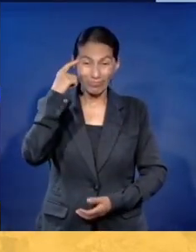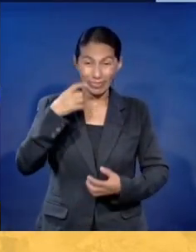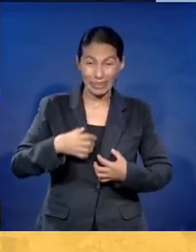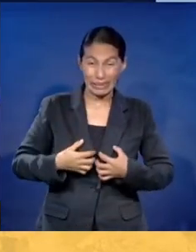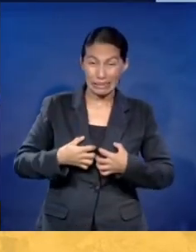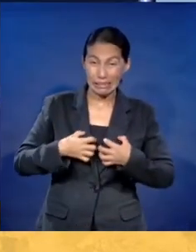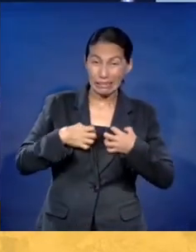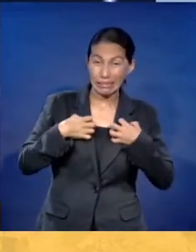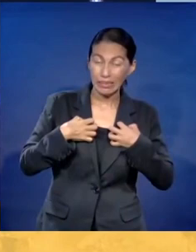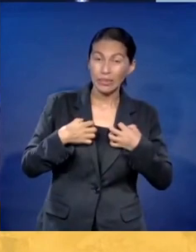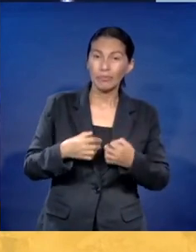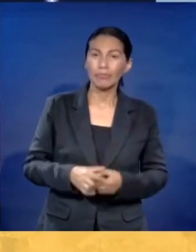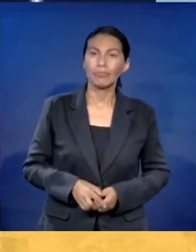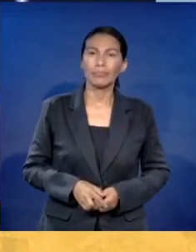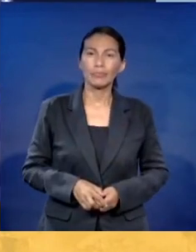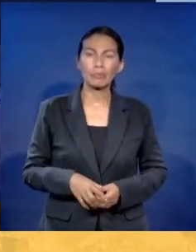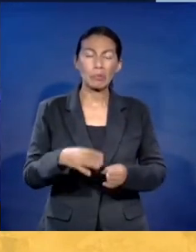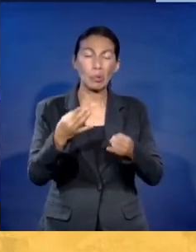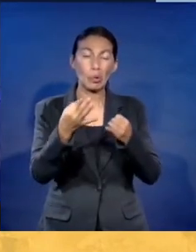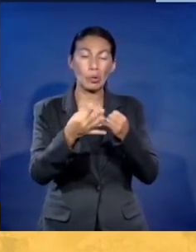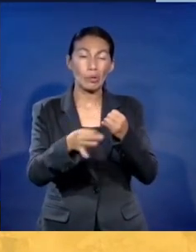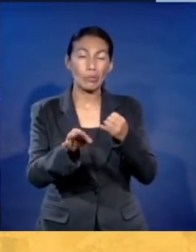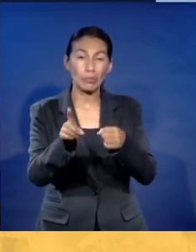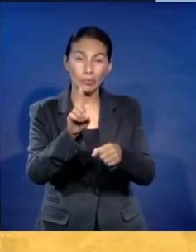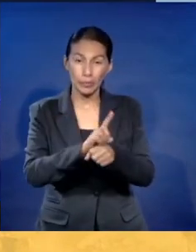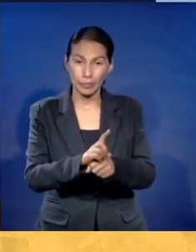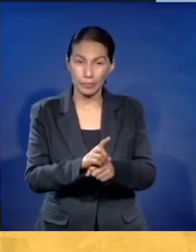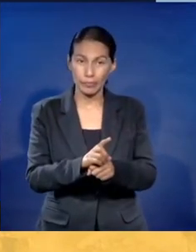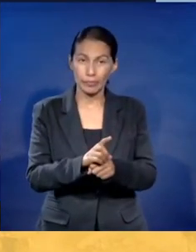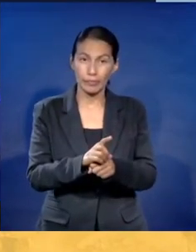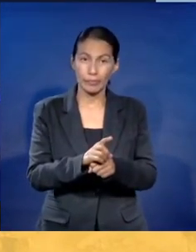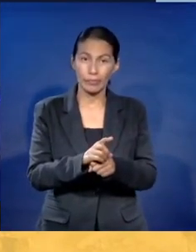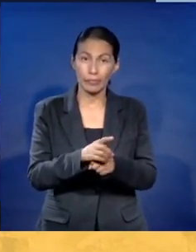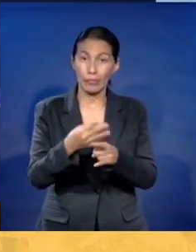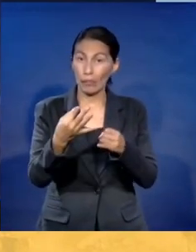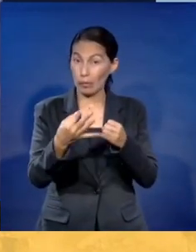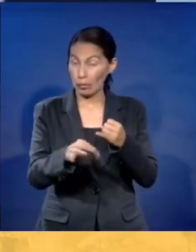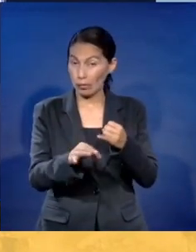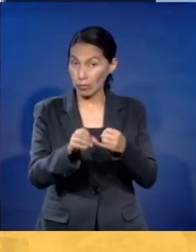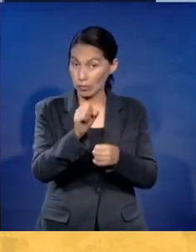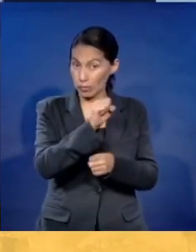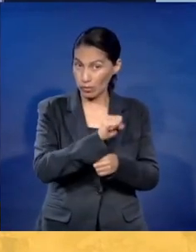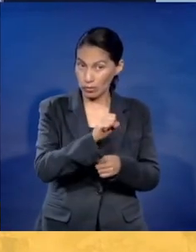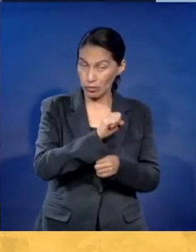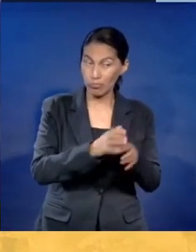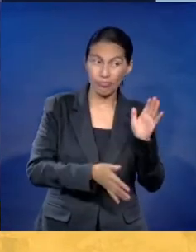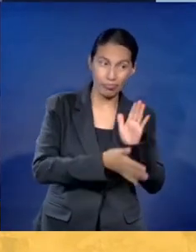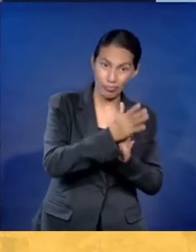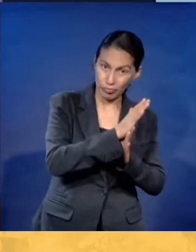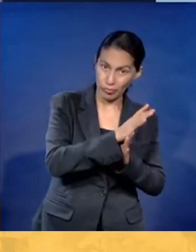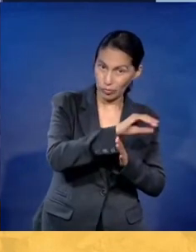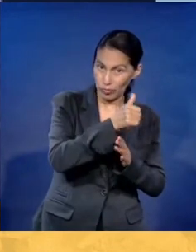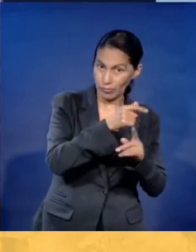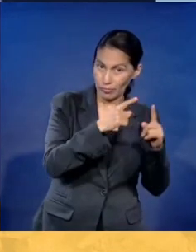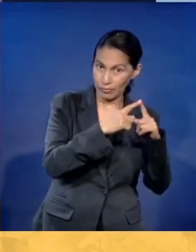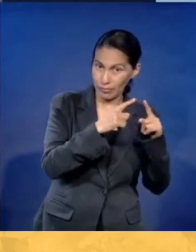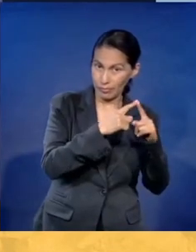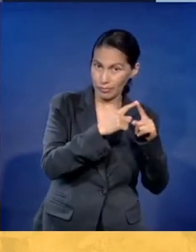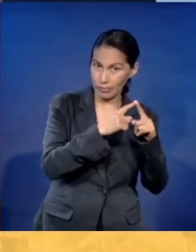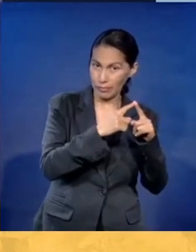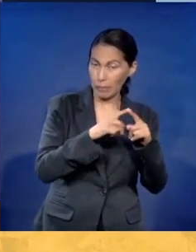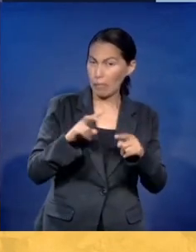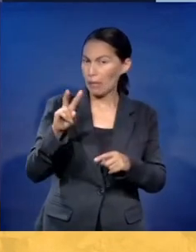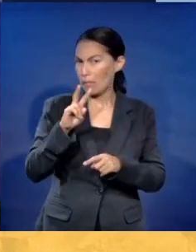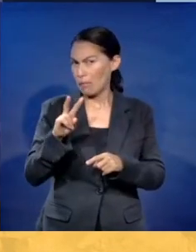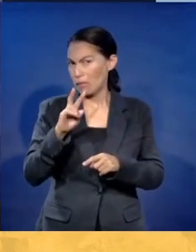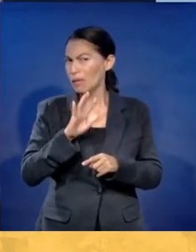de los últimos días del verano el último fin de semana también busqué A dónde irme y ese viernes que me iba a ir me dice